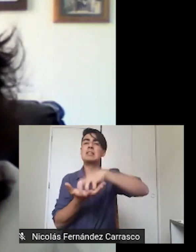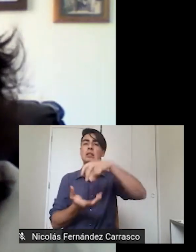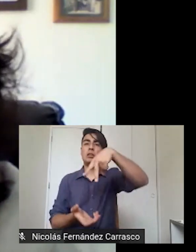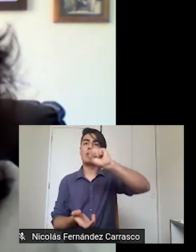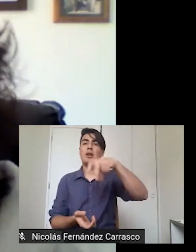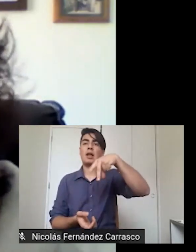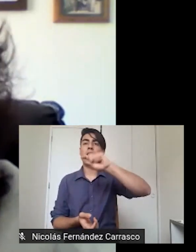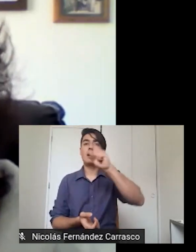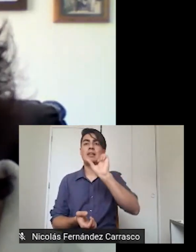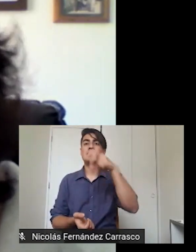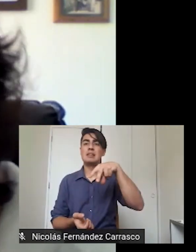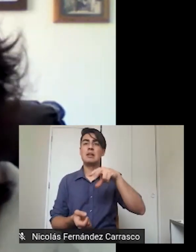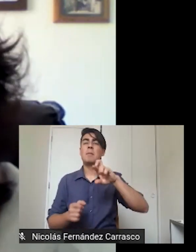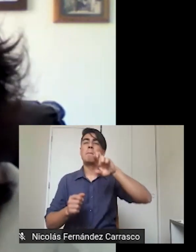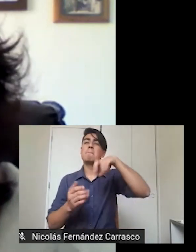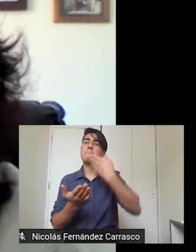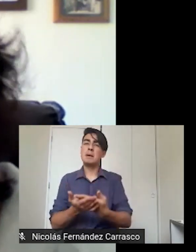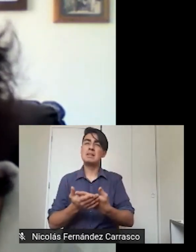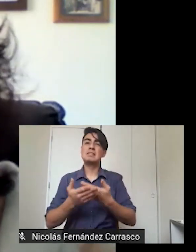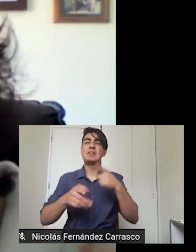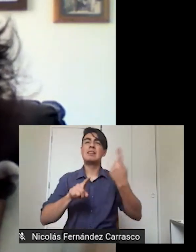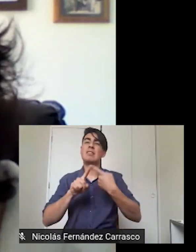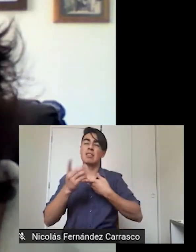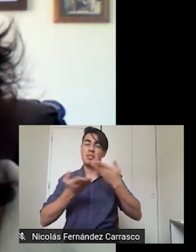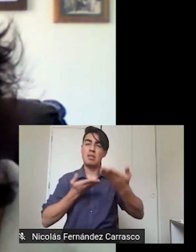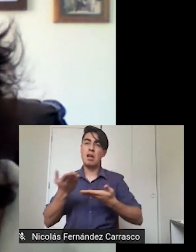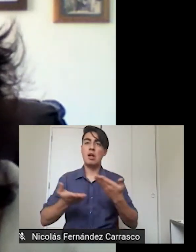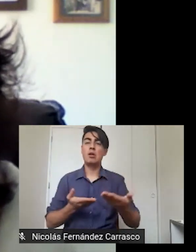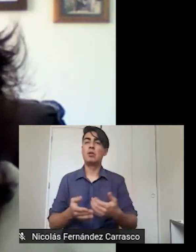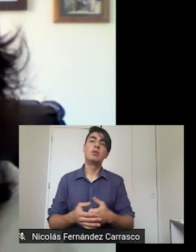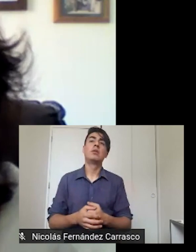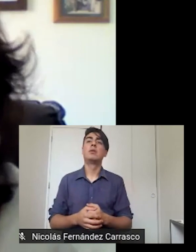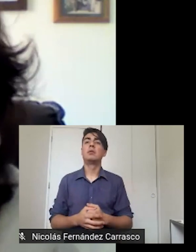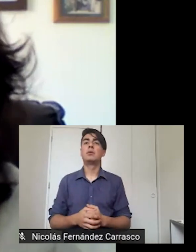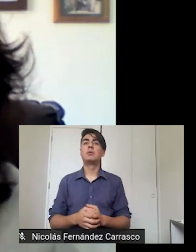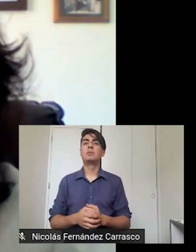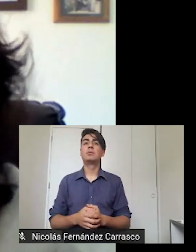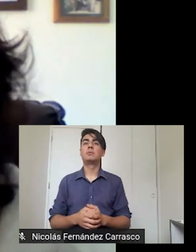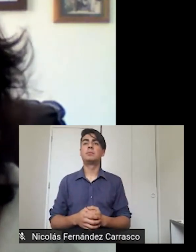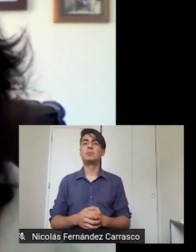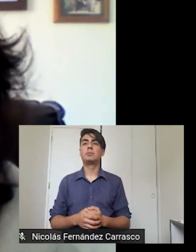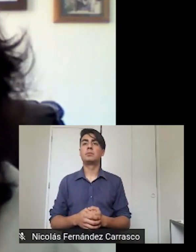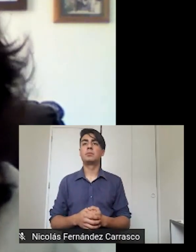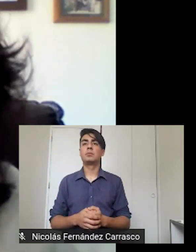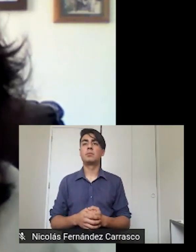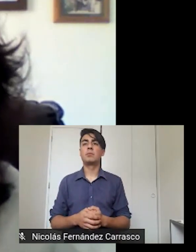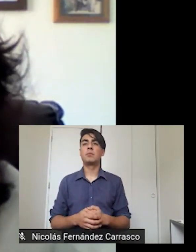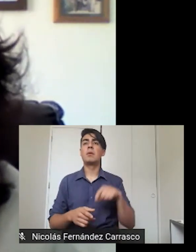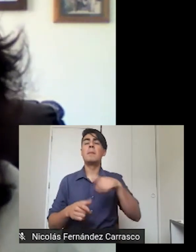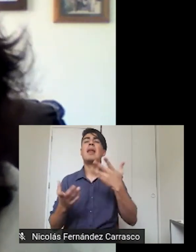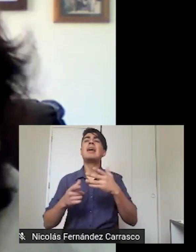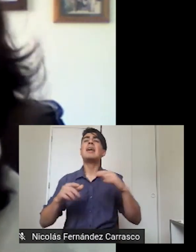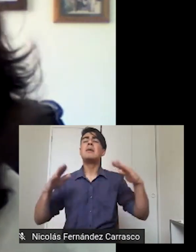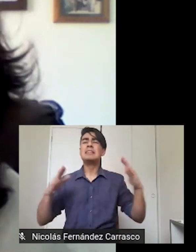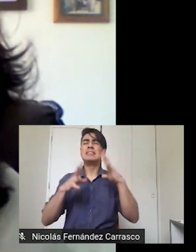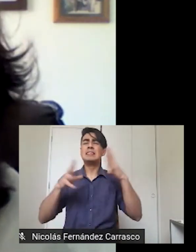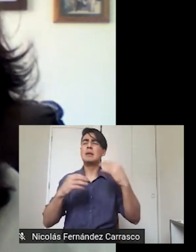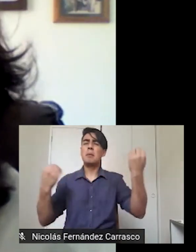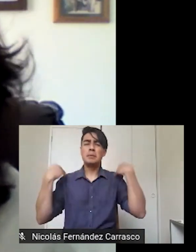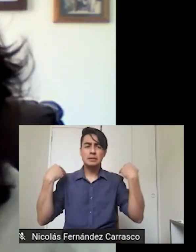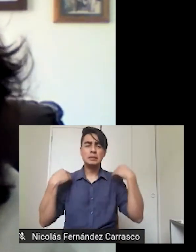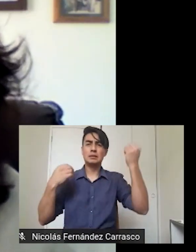encuentro, de capacitación, ¿no es cierto?, para hablar de diálogo, de paz, y que podamos implementar esta